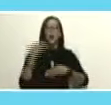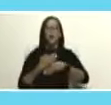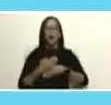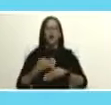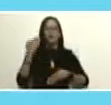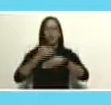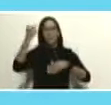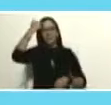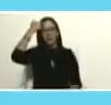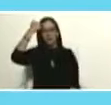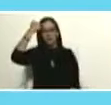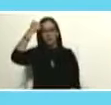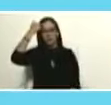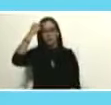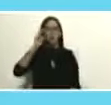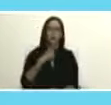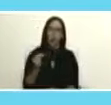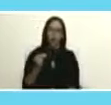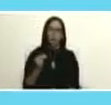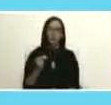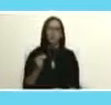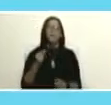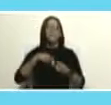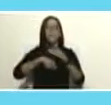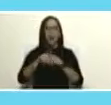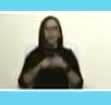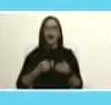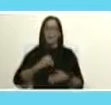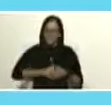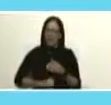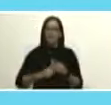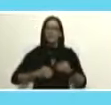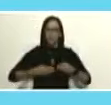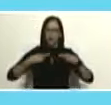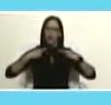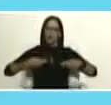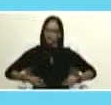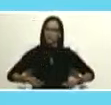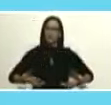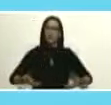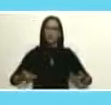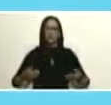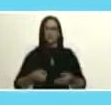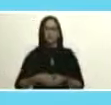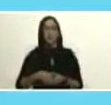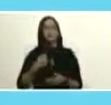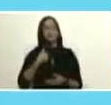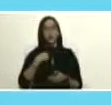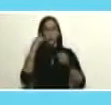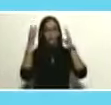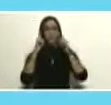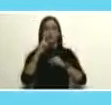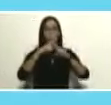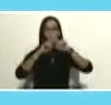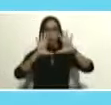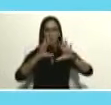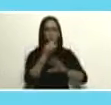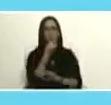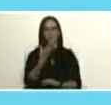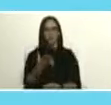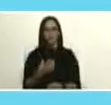el bloqueo mental. No, vamos a parir, vamos a ingeniárnosla. Yo inventé el 1x10,